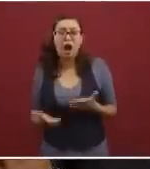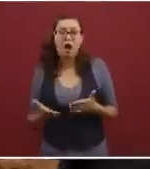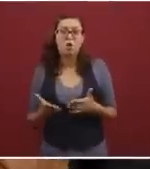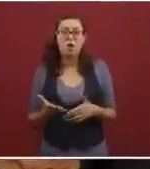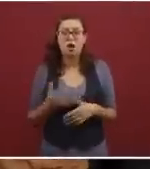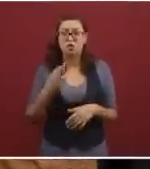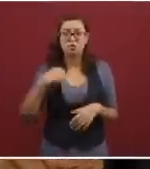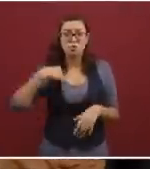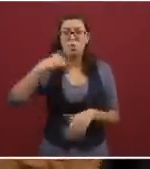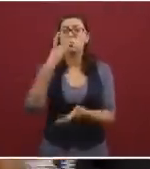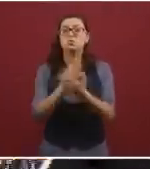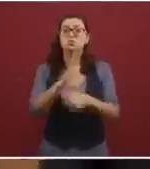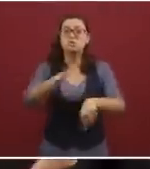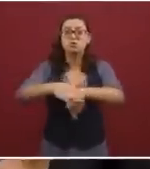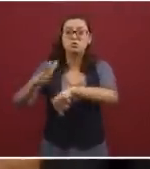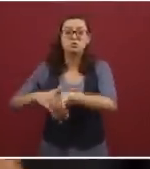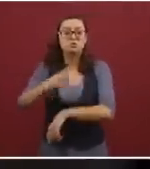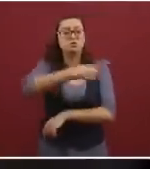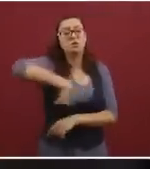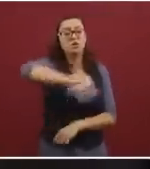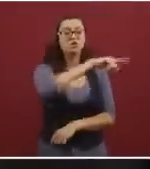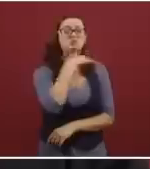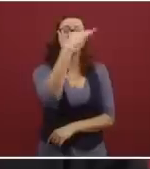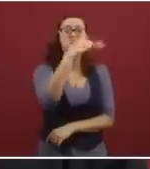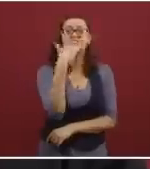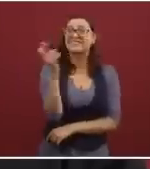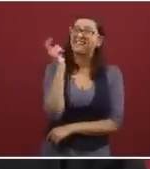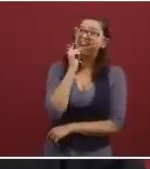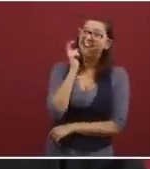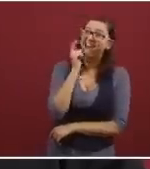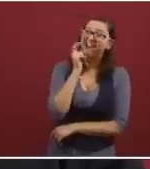vivillos los corruptos. Con todo respeto,